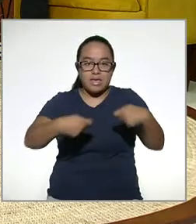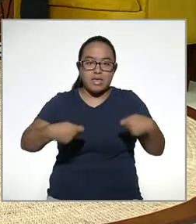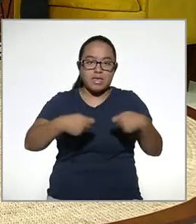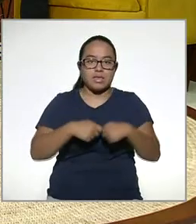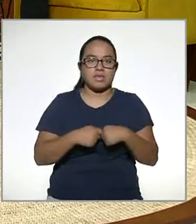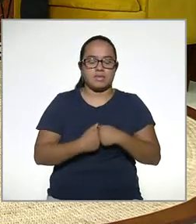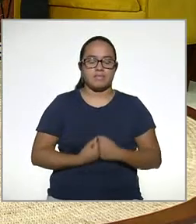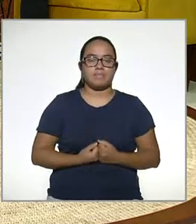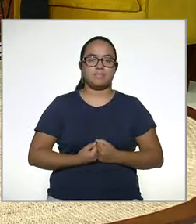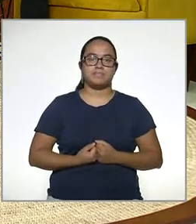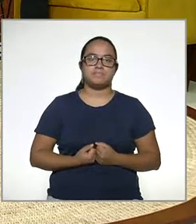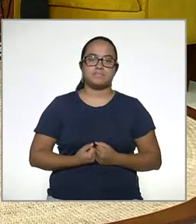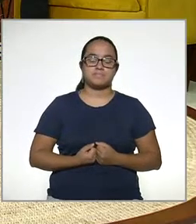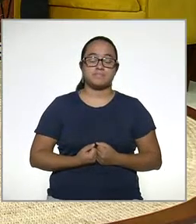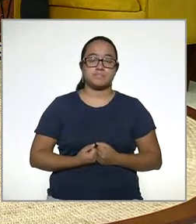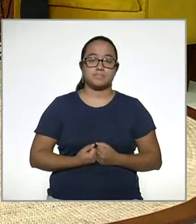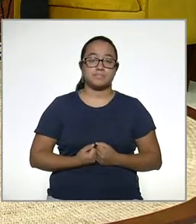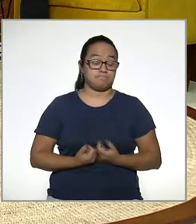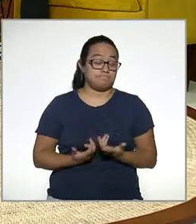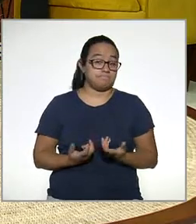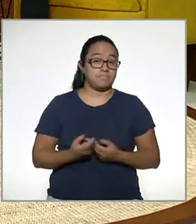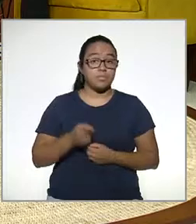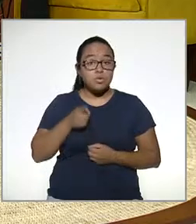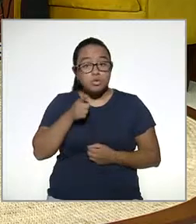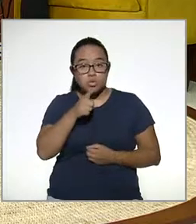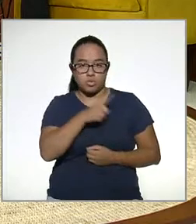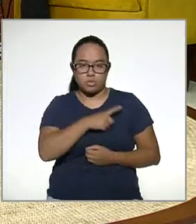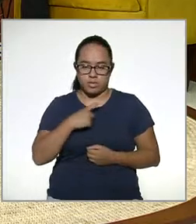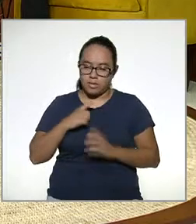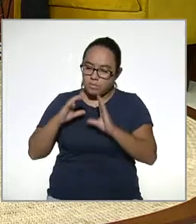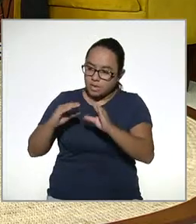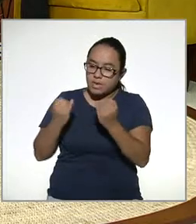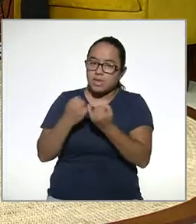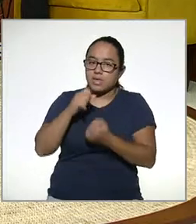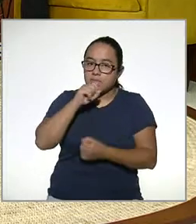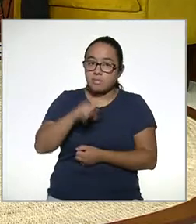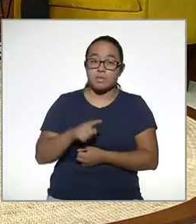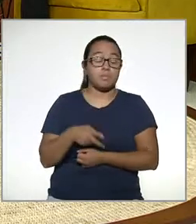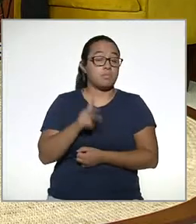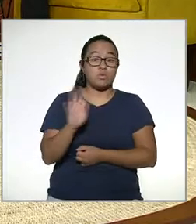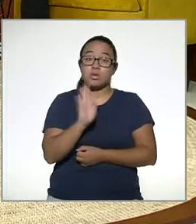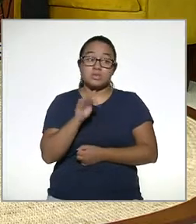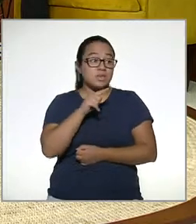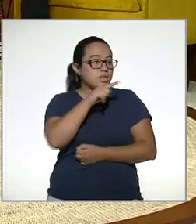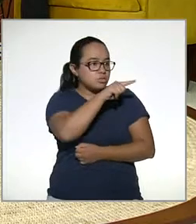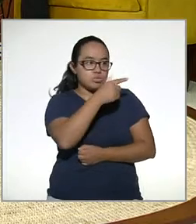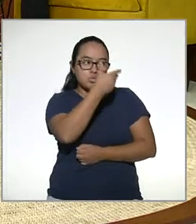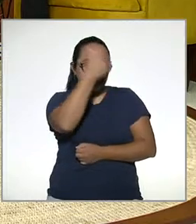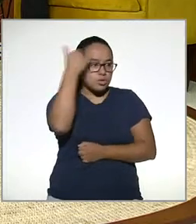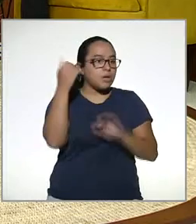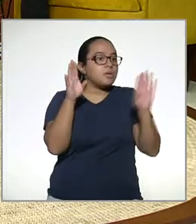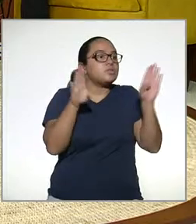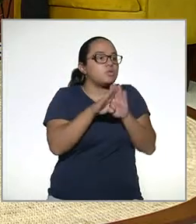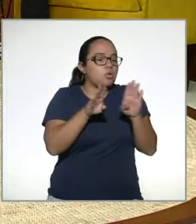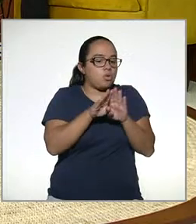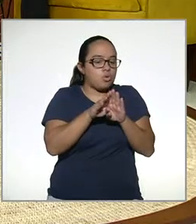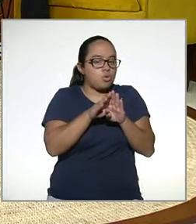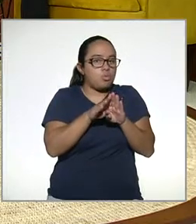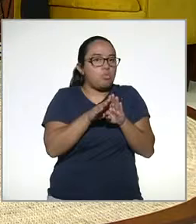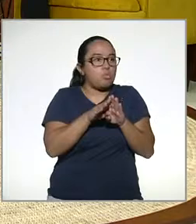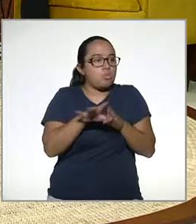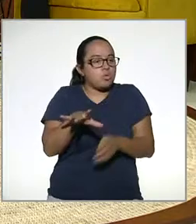las orejitas, y entonces, ok. Es que tú tienes que enseñarle también, pero si no sabes tú misma cómo